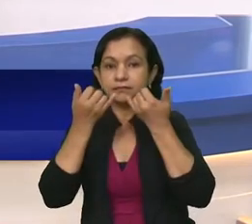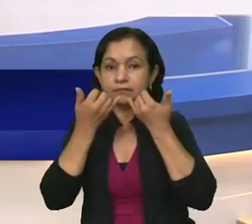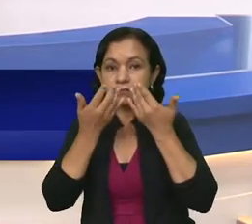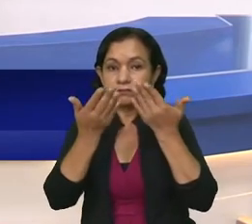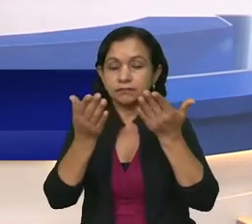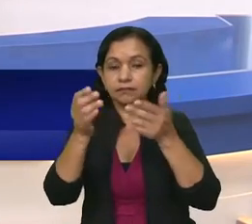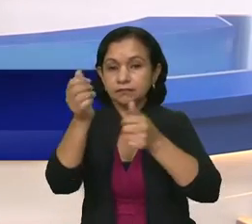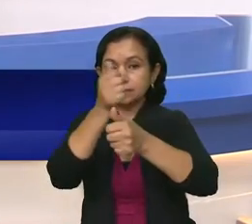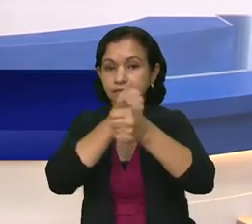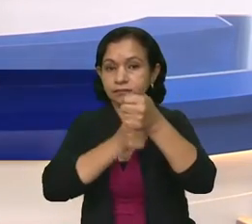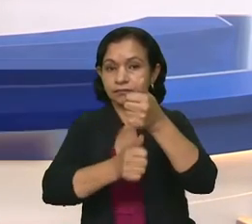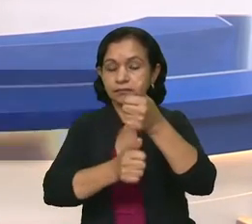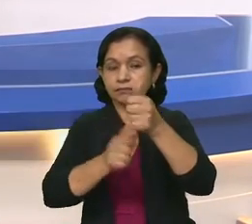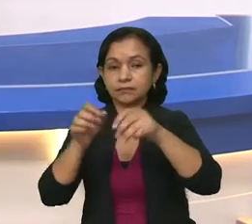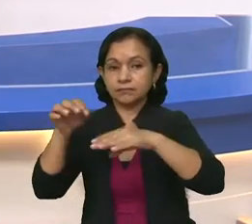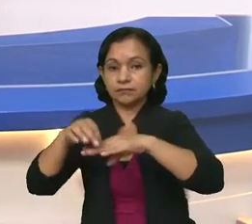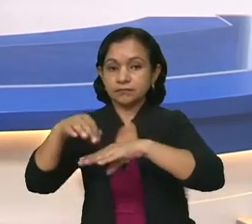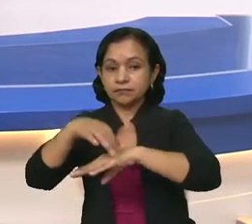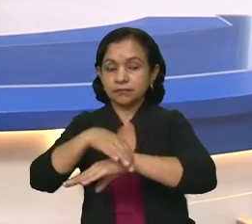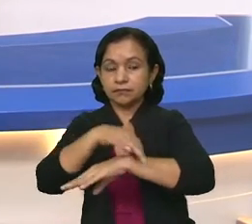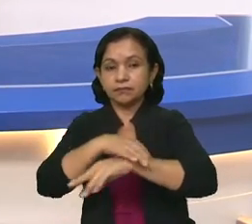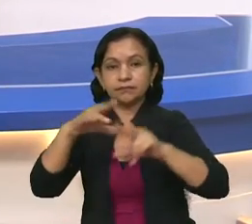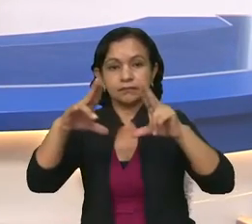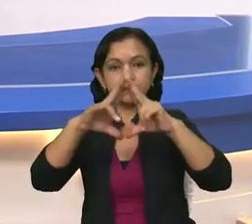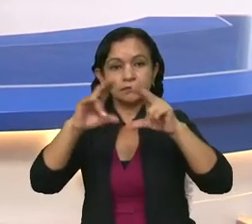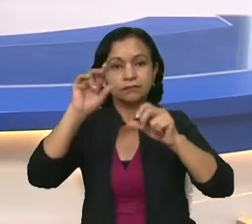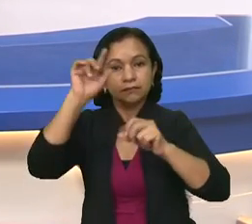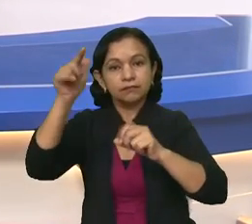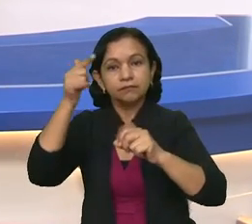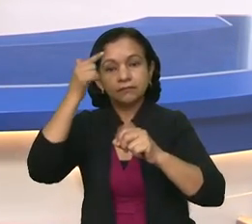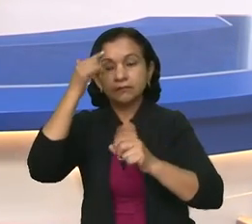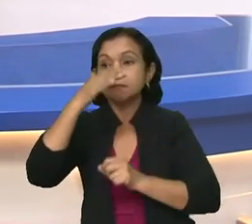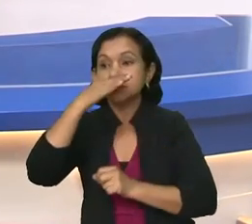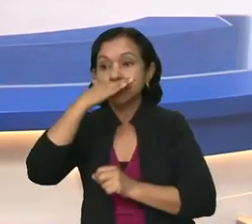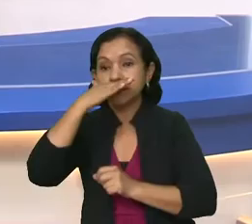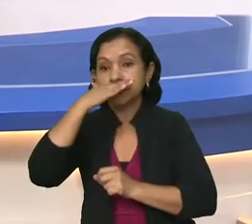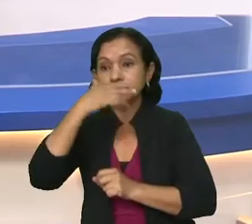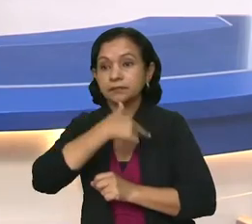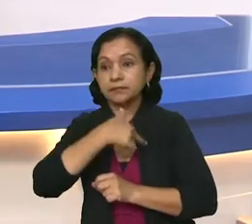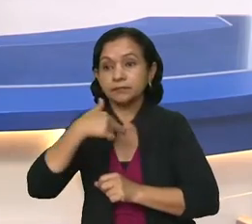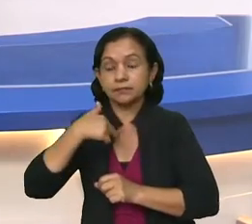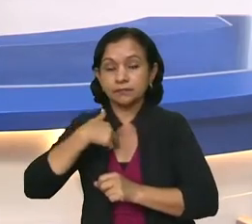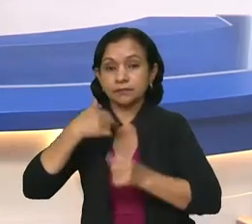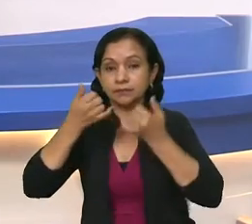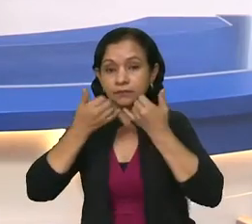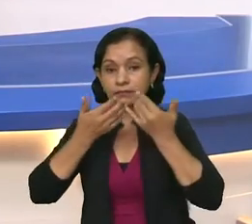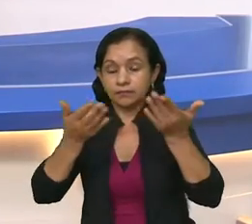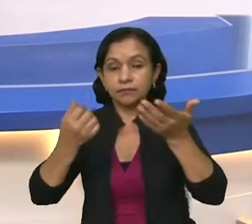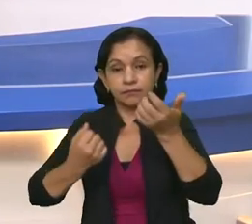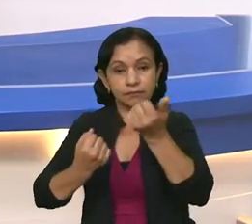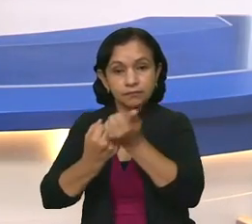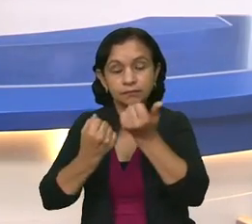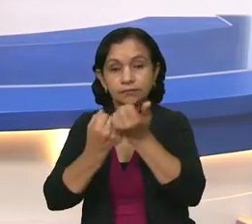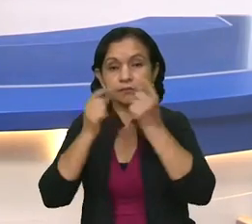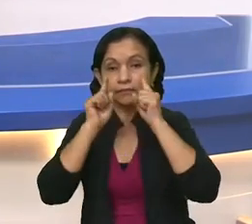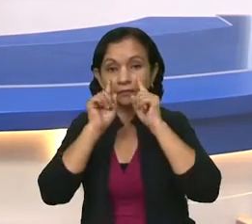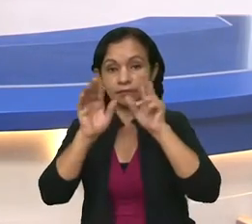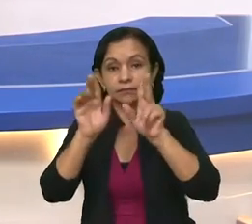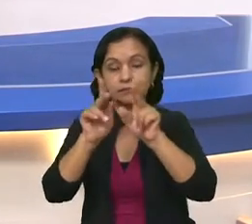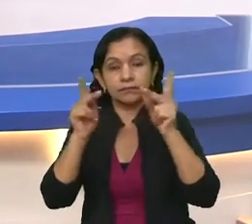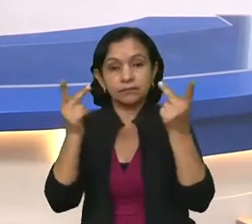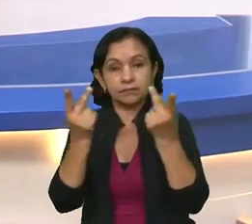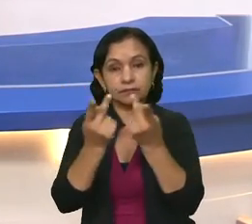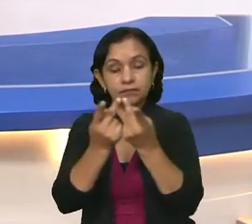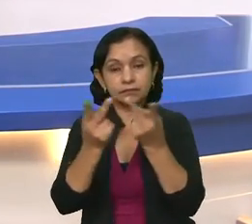la vicepresidenta de Nicaragua indicó que el gobierno sandinista prepara una campaña para reforzar la protección del pueblo